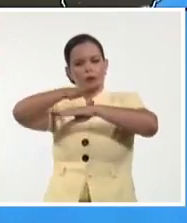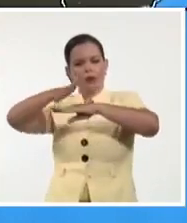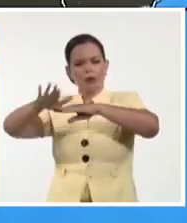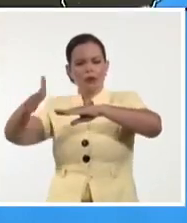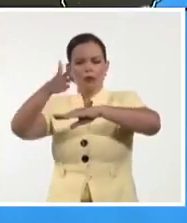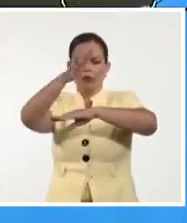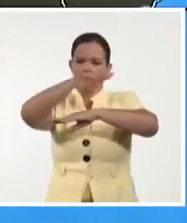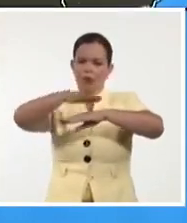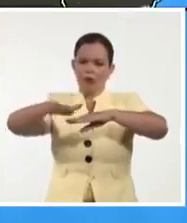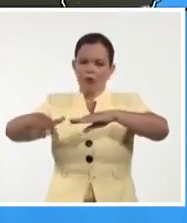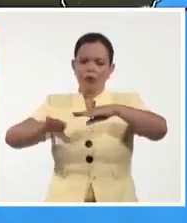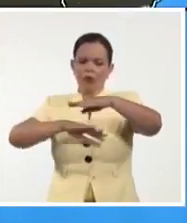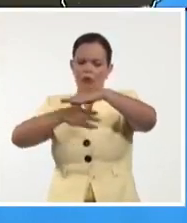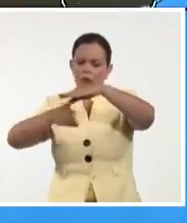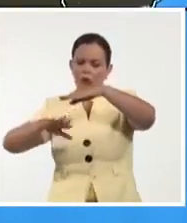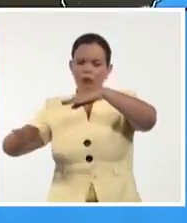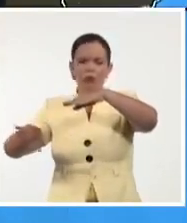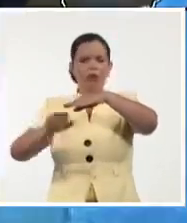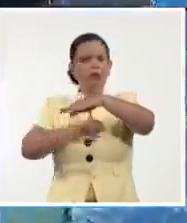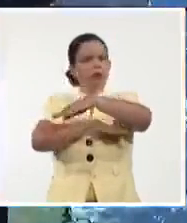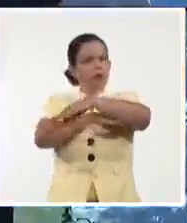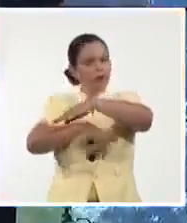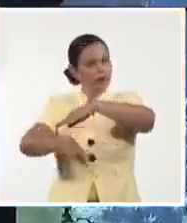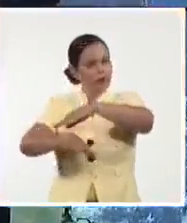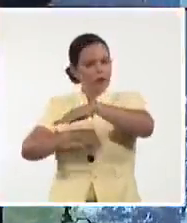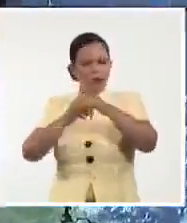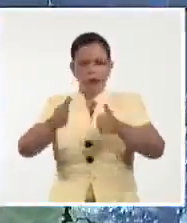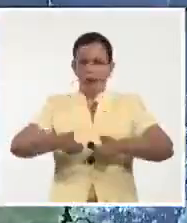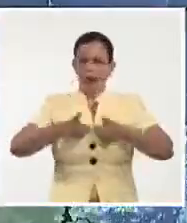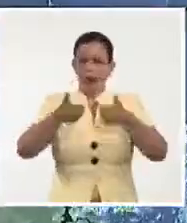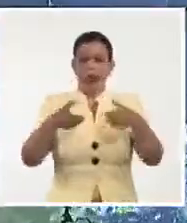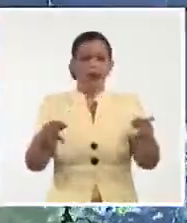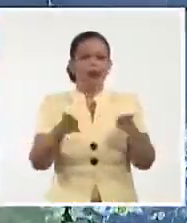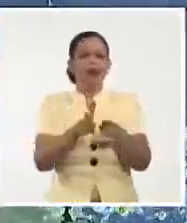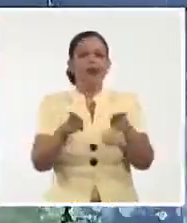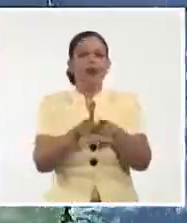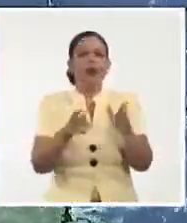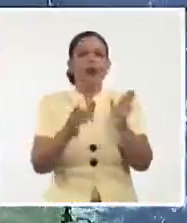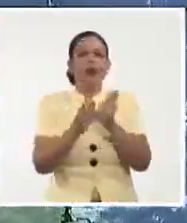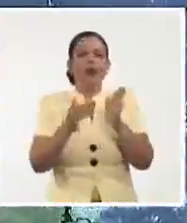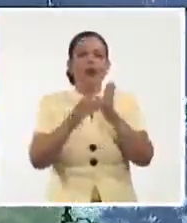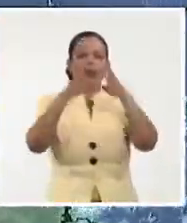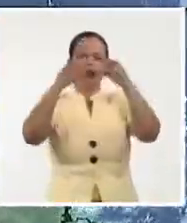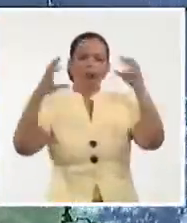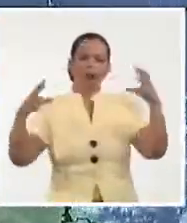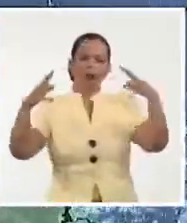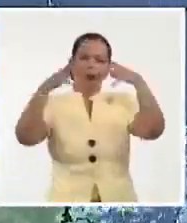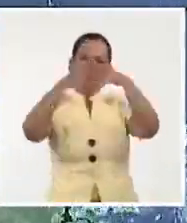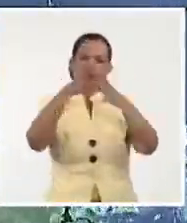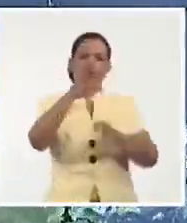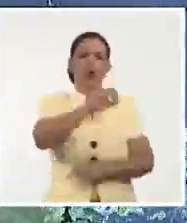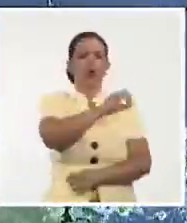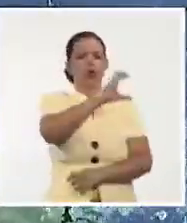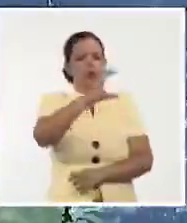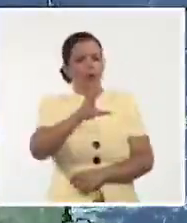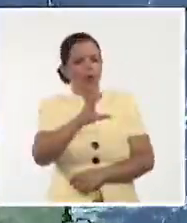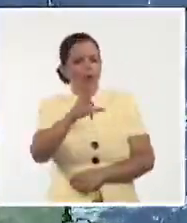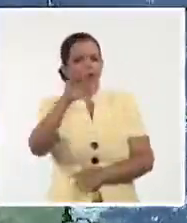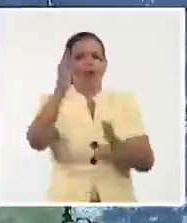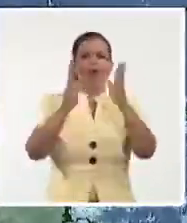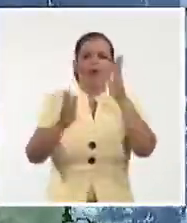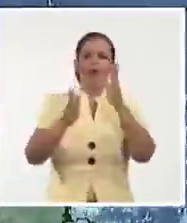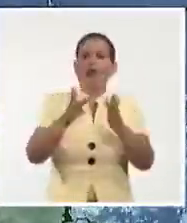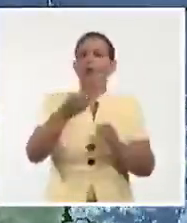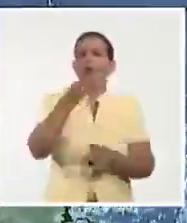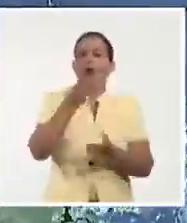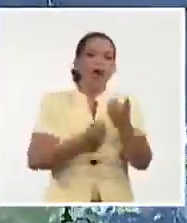más tranquilas en el resto de los litorales es resumen la tarde con nublados lluvias en occidente y el centro pueden ser fuertes en